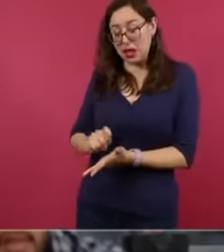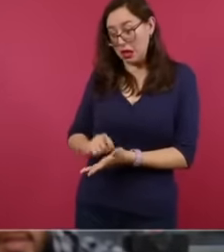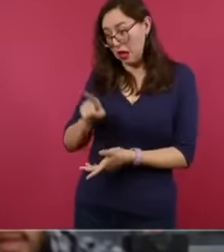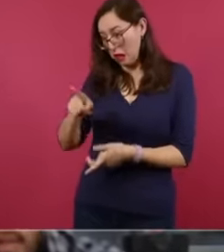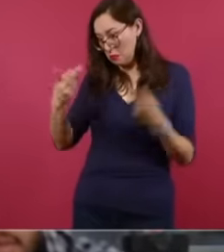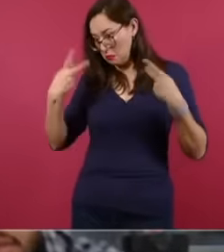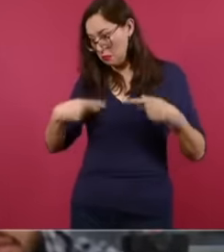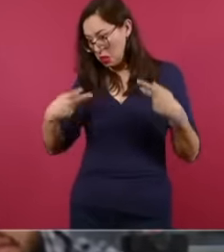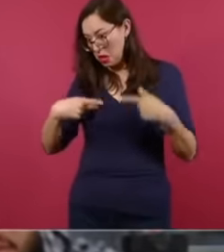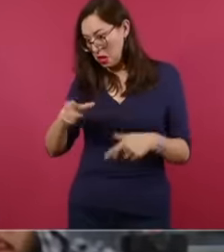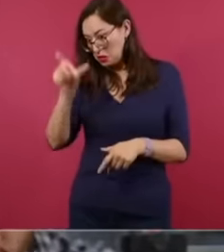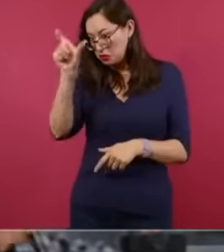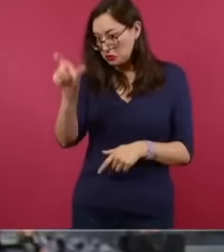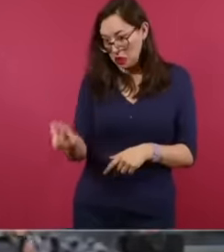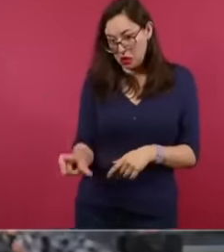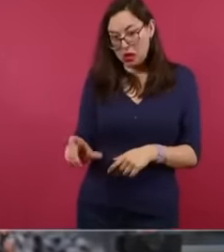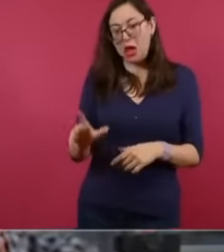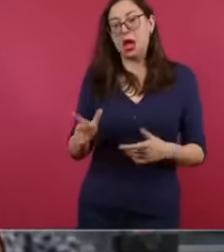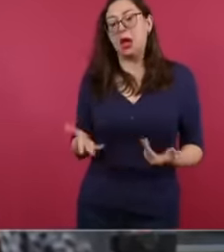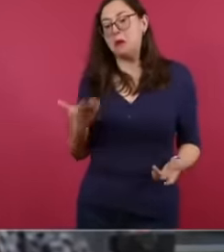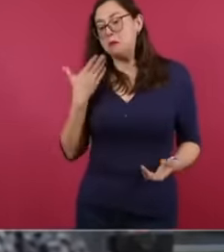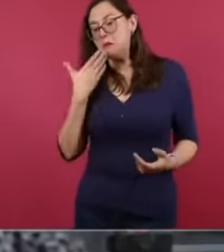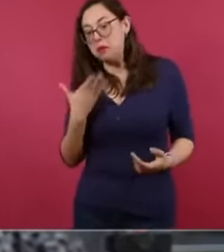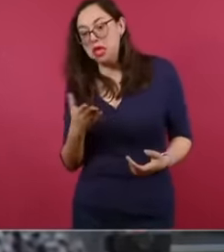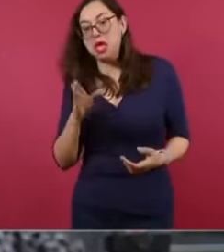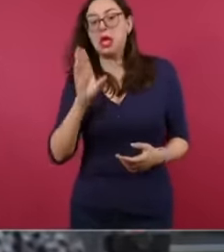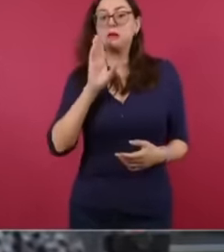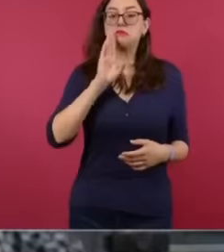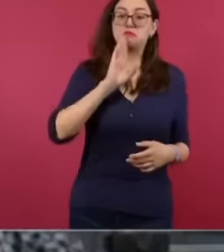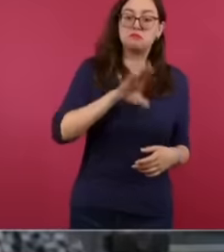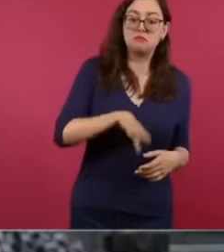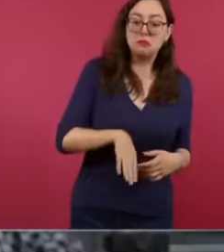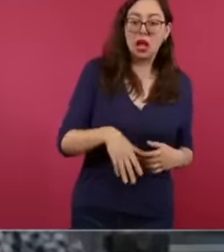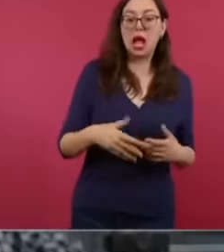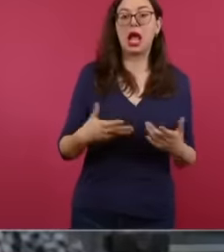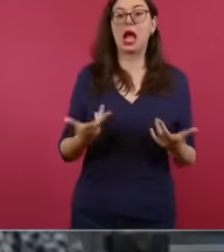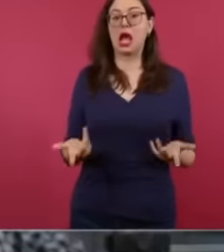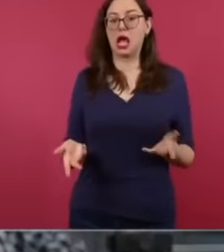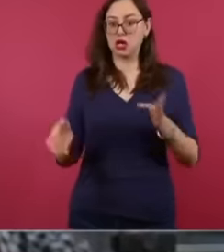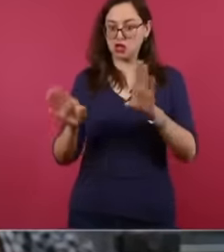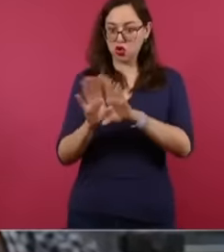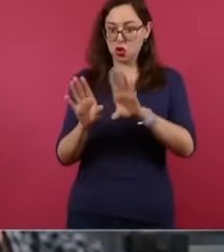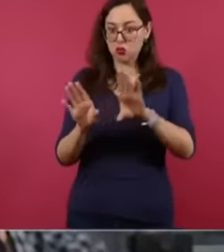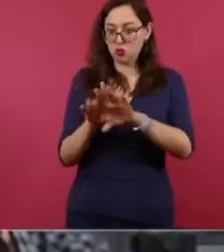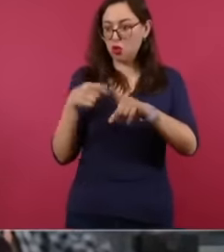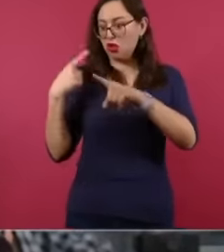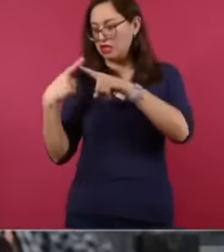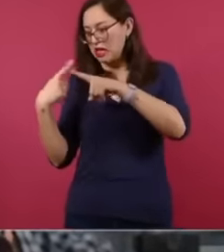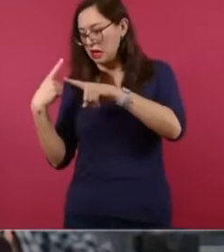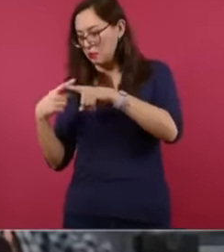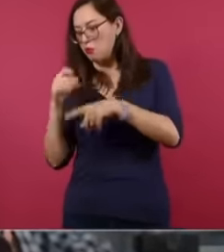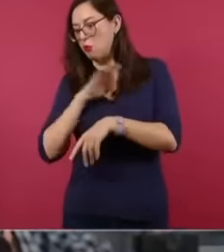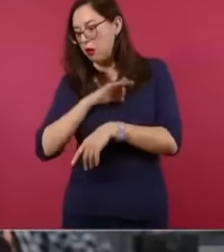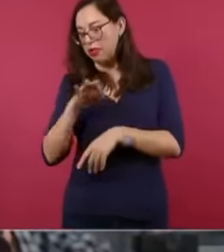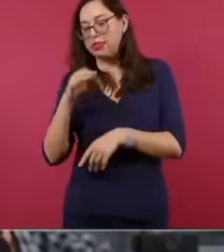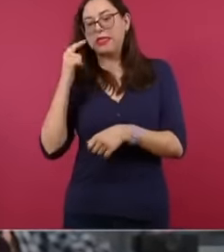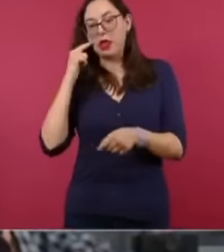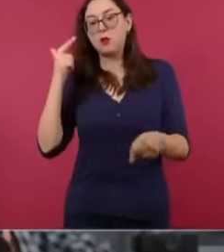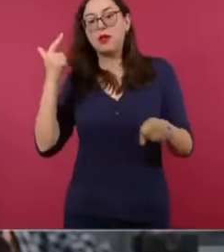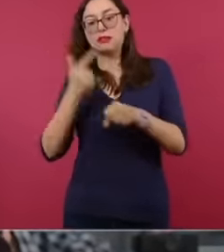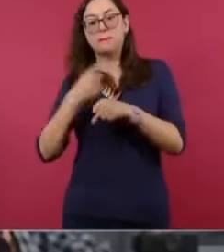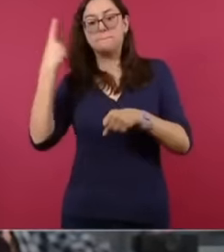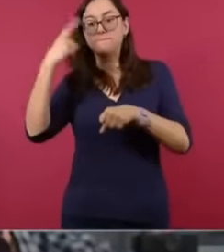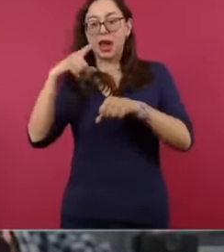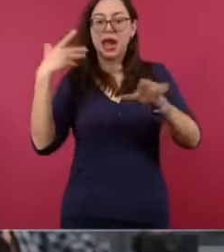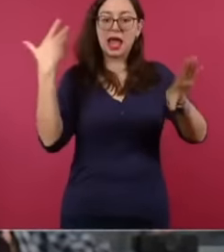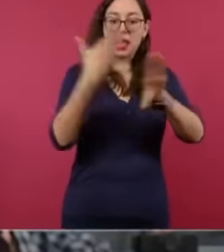un pues un reportaje teledirigido o para pegarle a alguien o para no pegarle o para